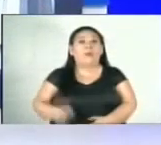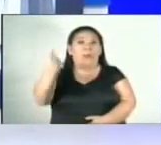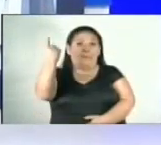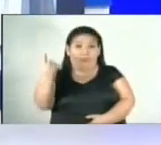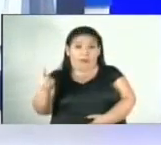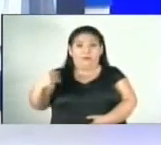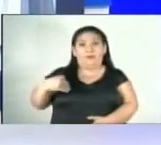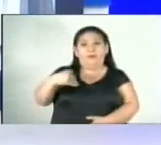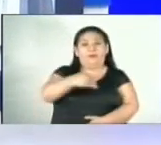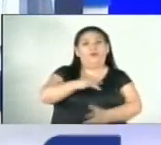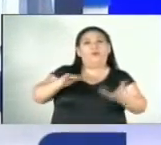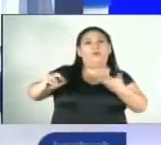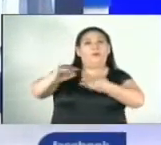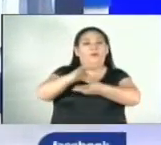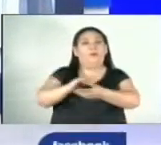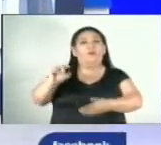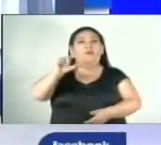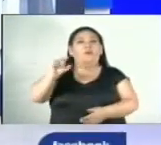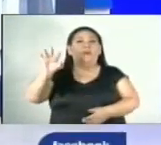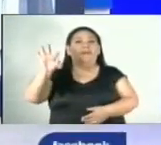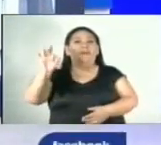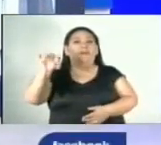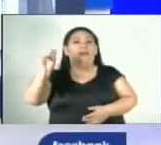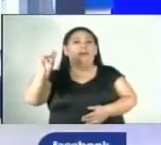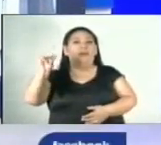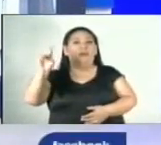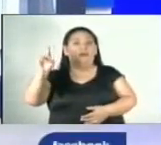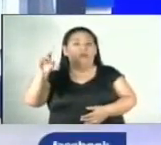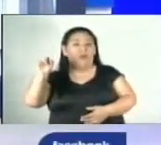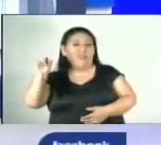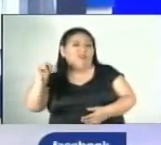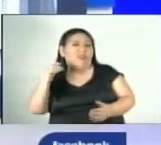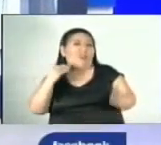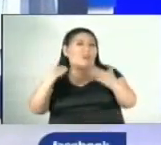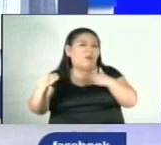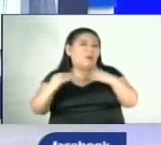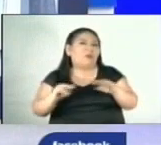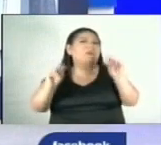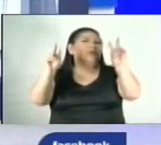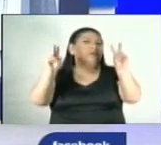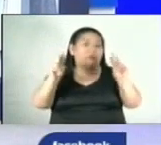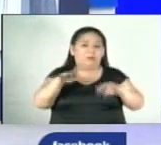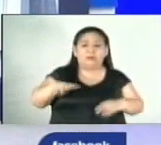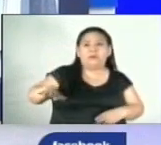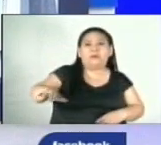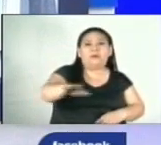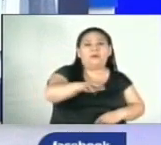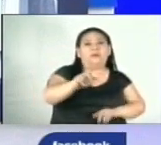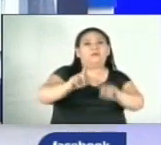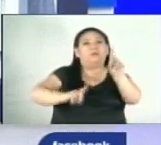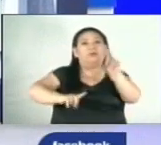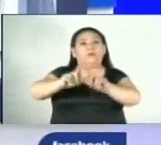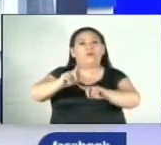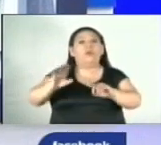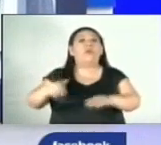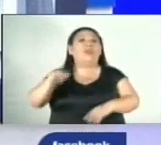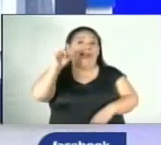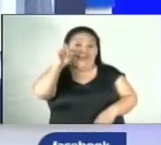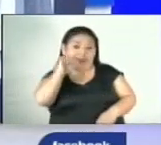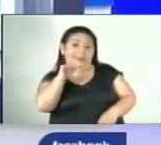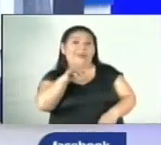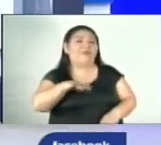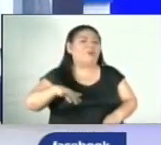ministro de Medio Ambiente, Fernando López, dio más detalles de las acciones que se ejecutan en el lago de Coatepeque tras decretar en ese